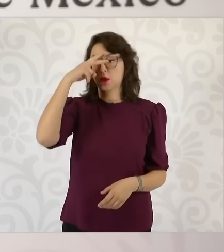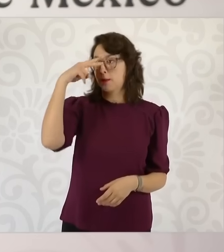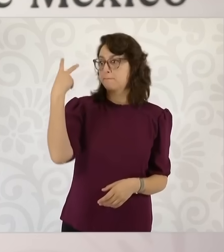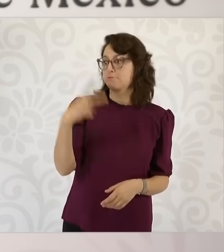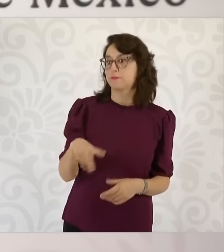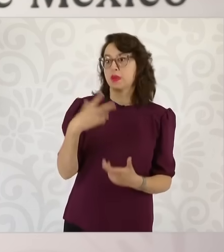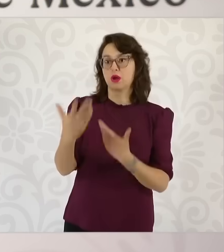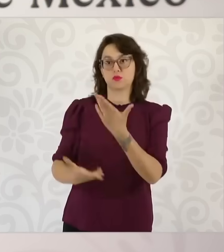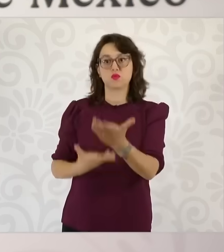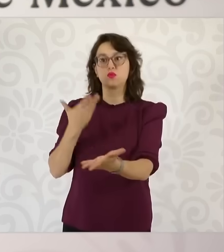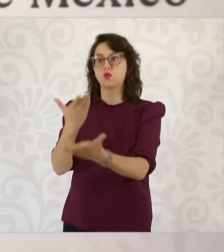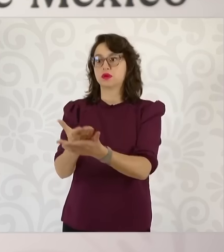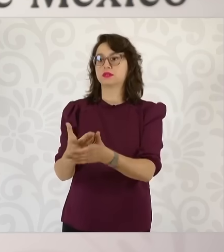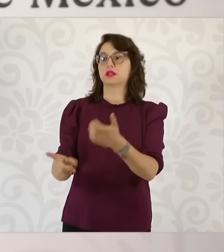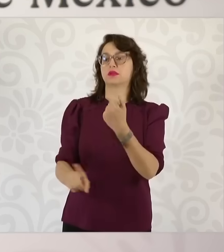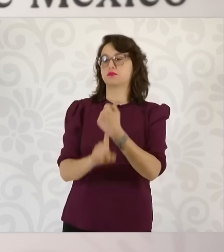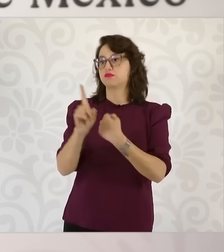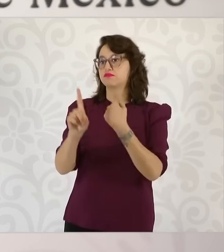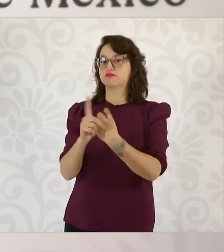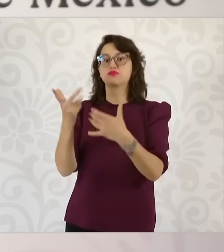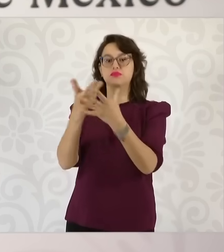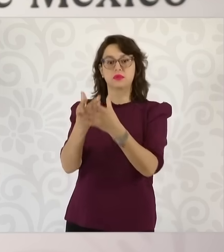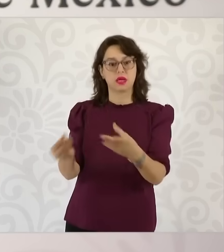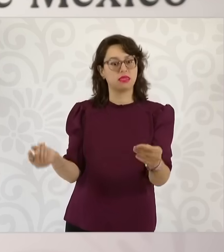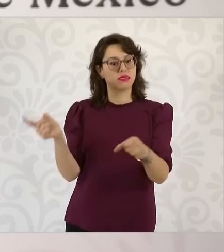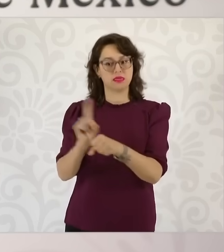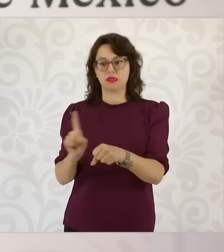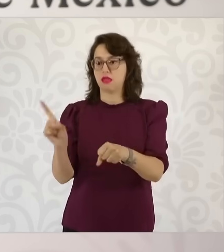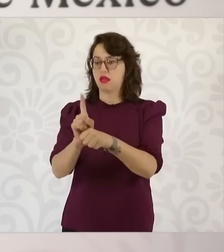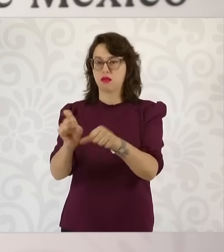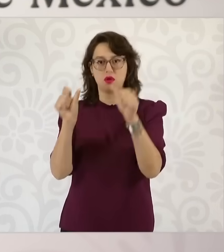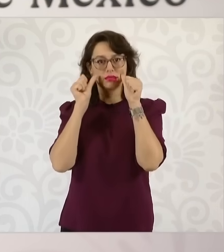México y la estamos siguiendo todos los días.